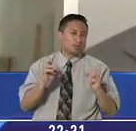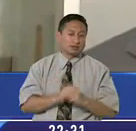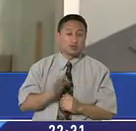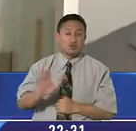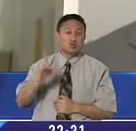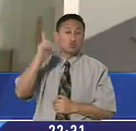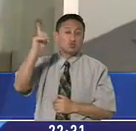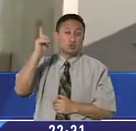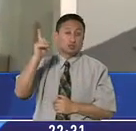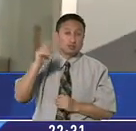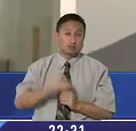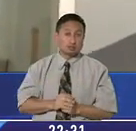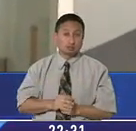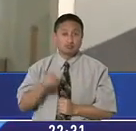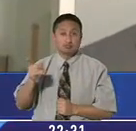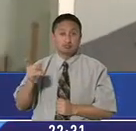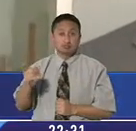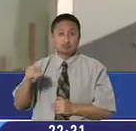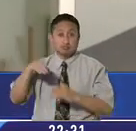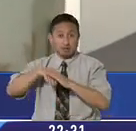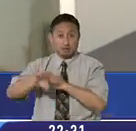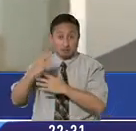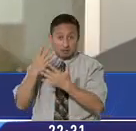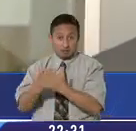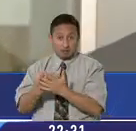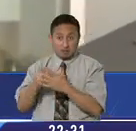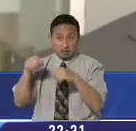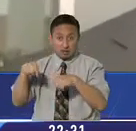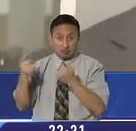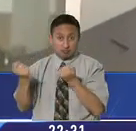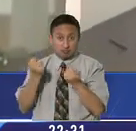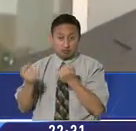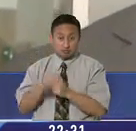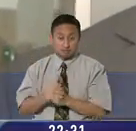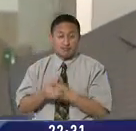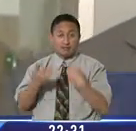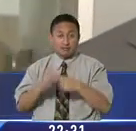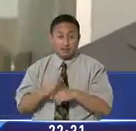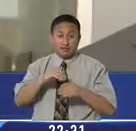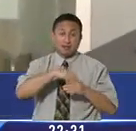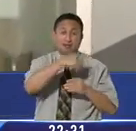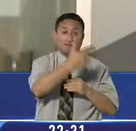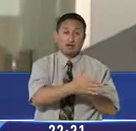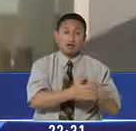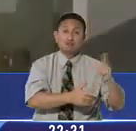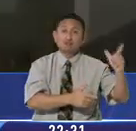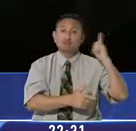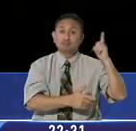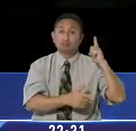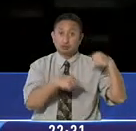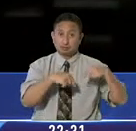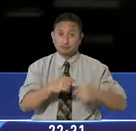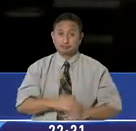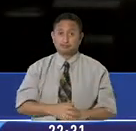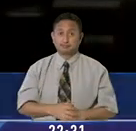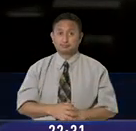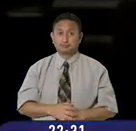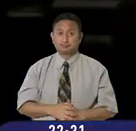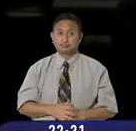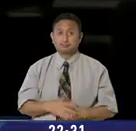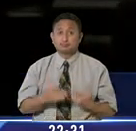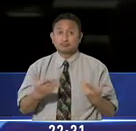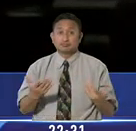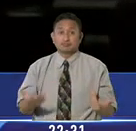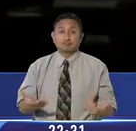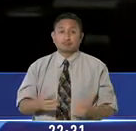cabecillas, algunos están en el centro de privación de libertad, pero también existen cabecillas que están afuera. Alguien